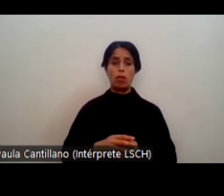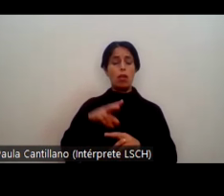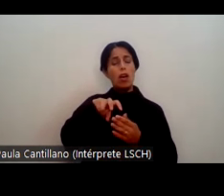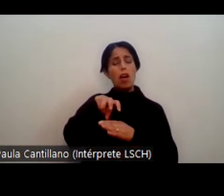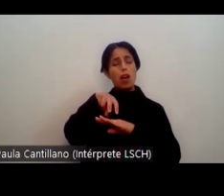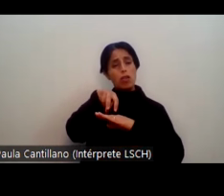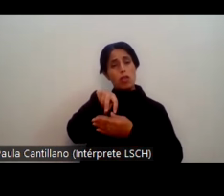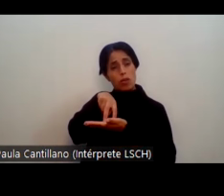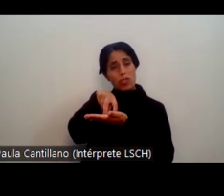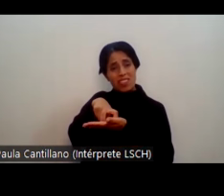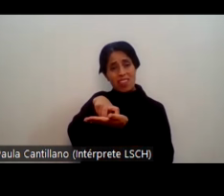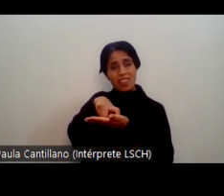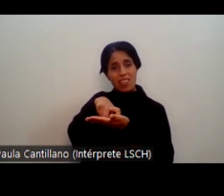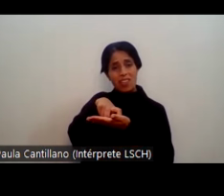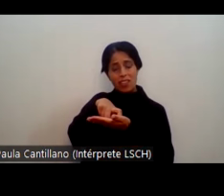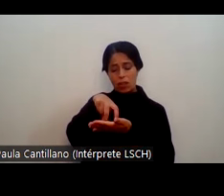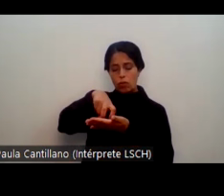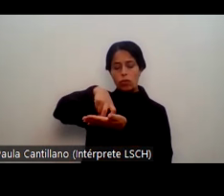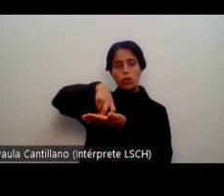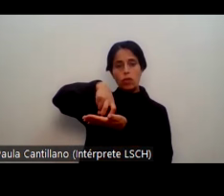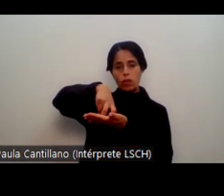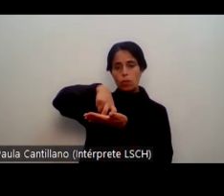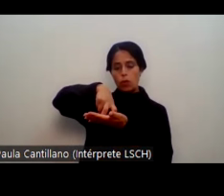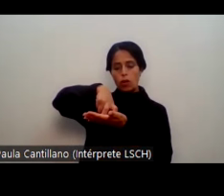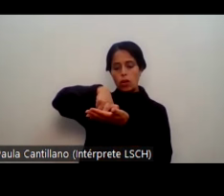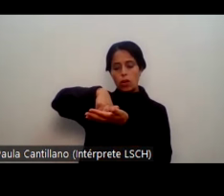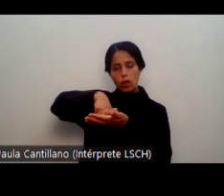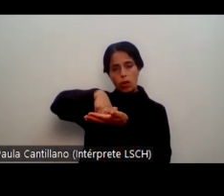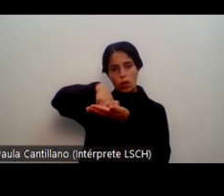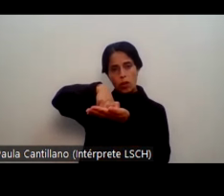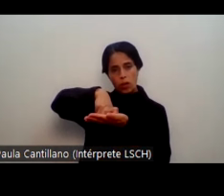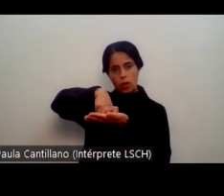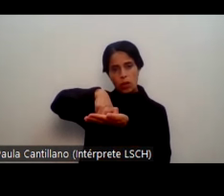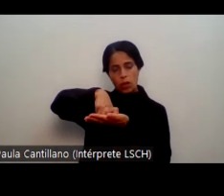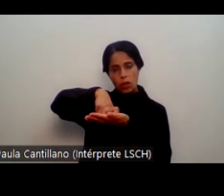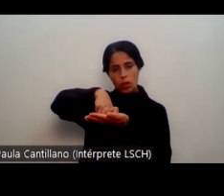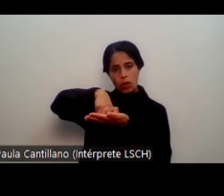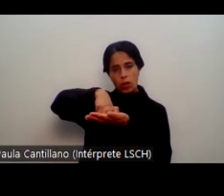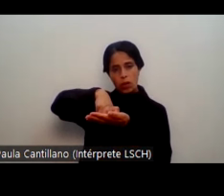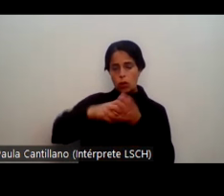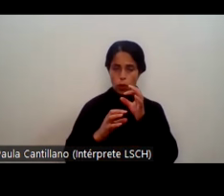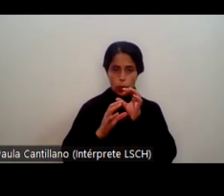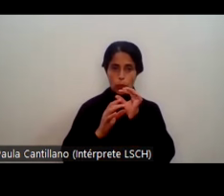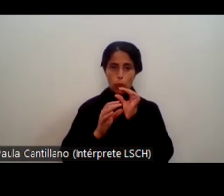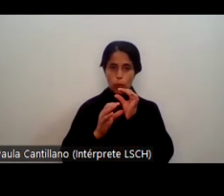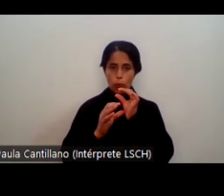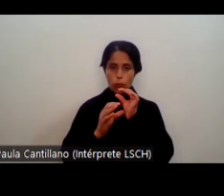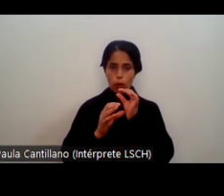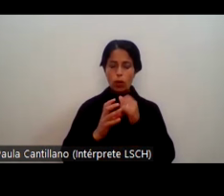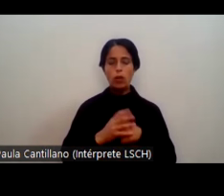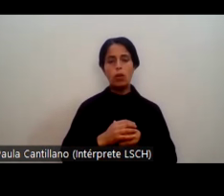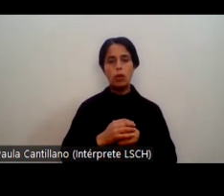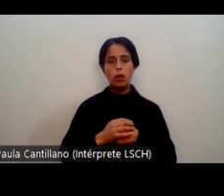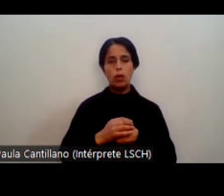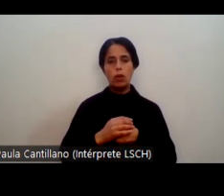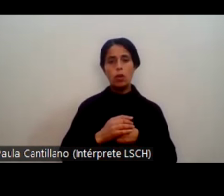arrodillada, o sea, en cuclillas, no arrodillada, en cuclillas, eh, tocando un instrumento musical y está